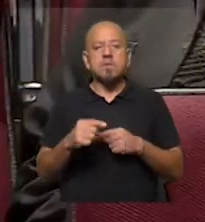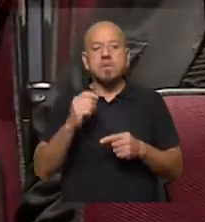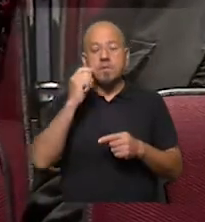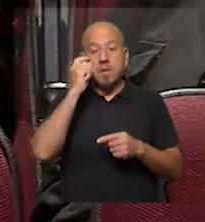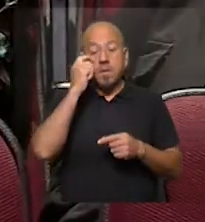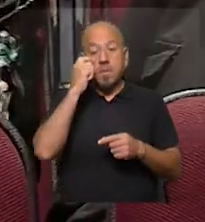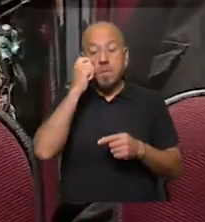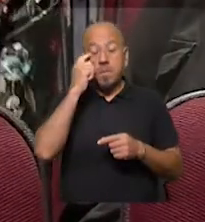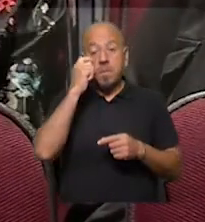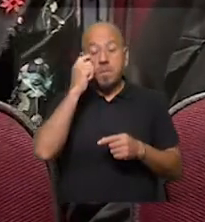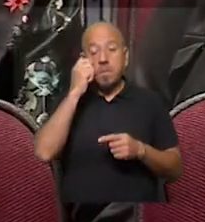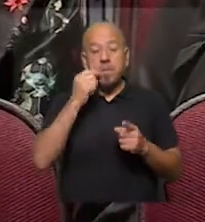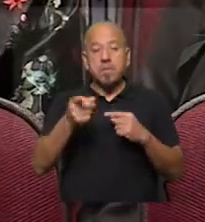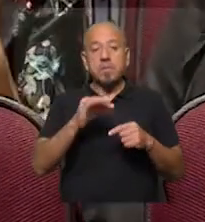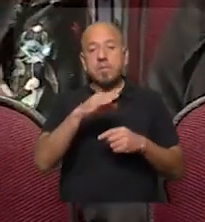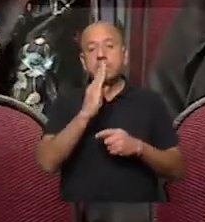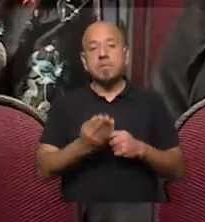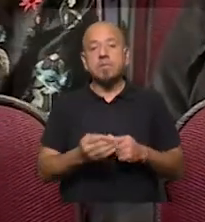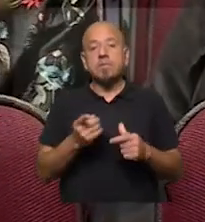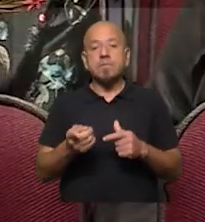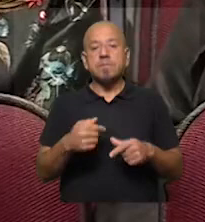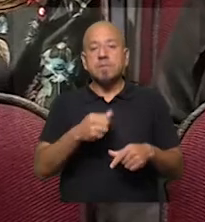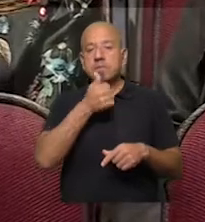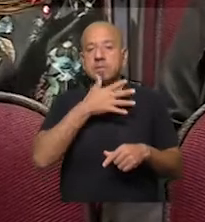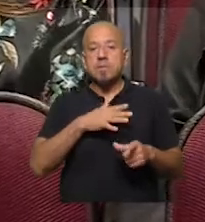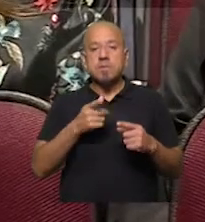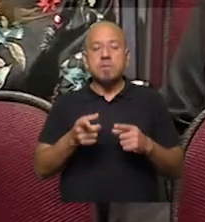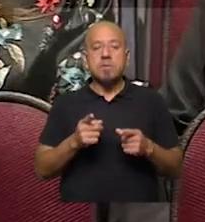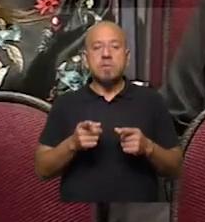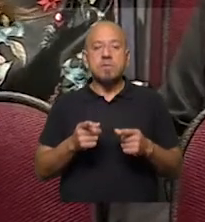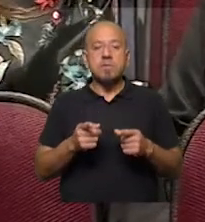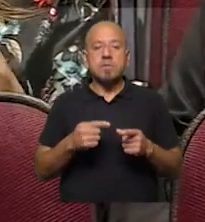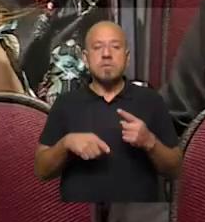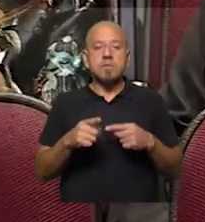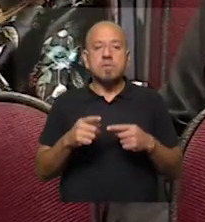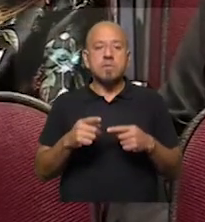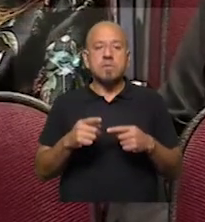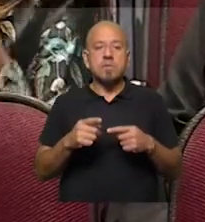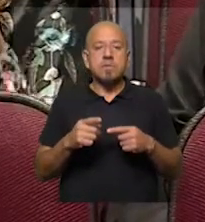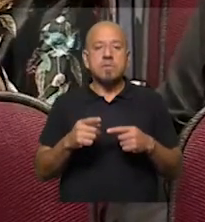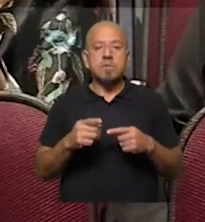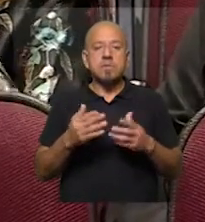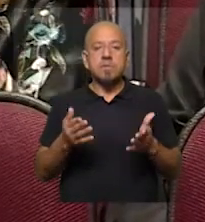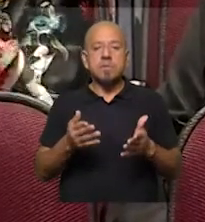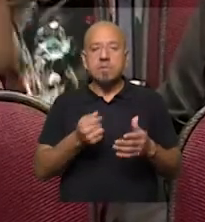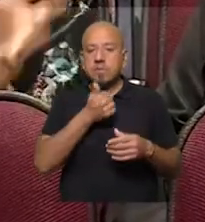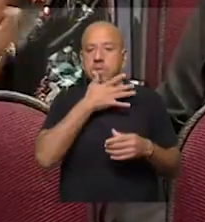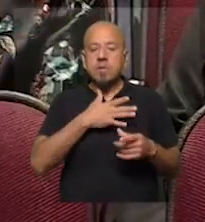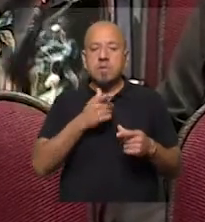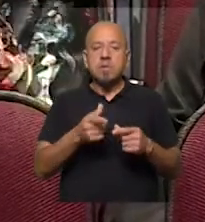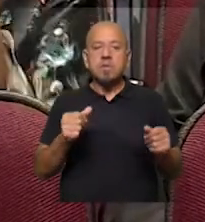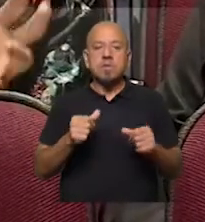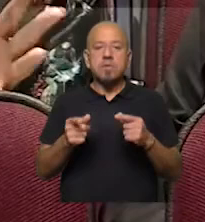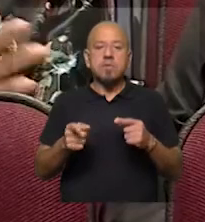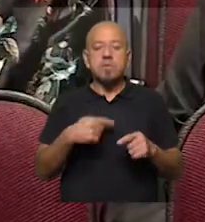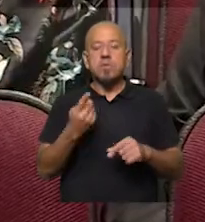sido enfrentarte a este personaje, a esta historia también, que es una historia que se creó en otra época,